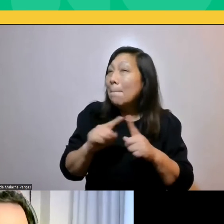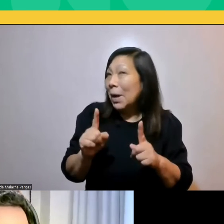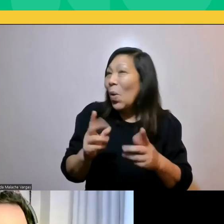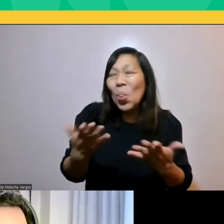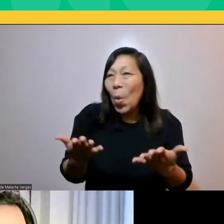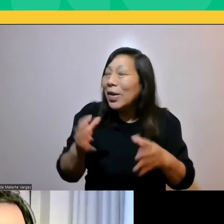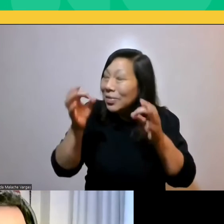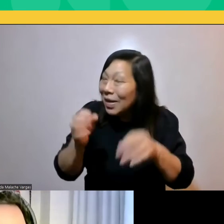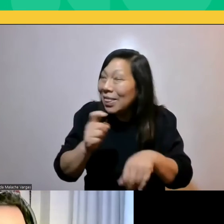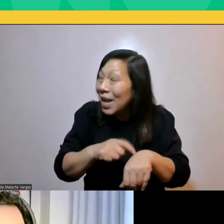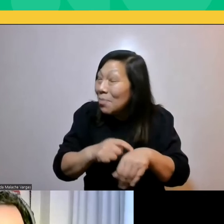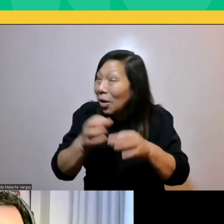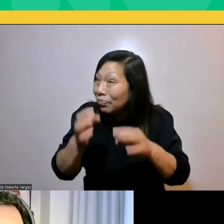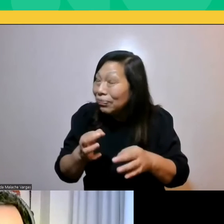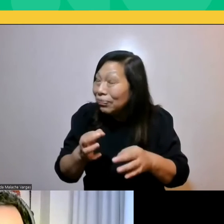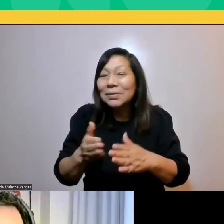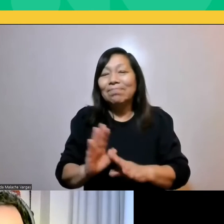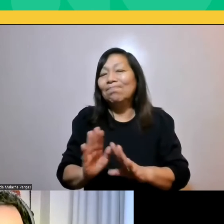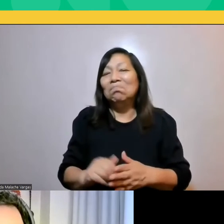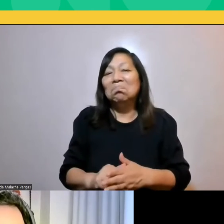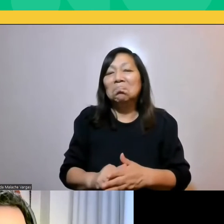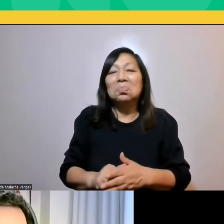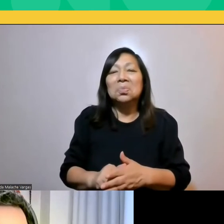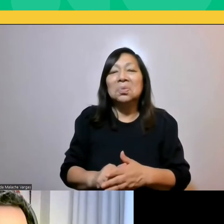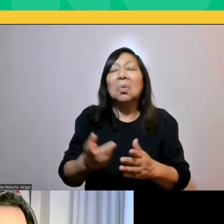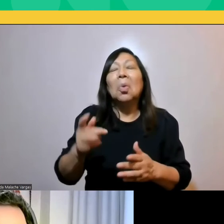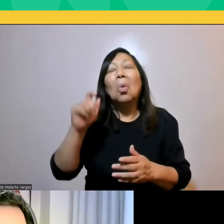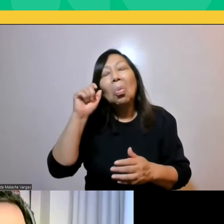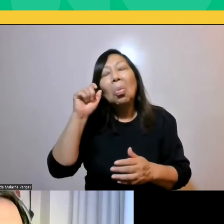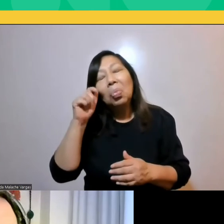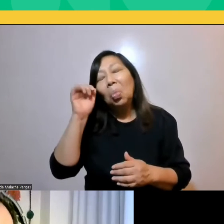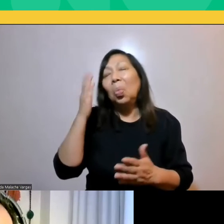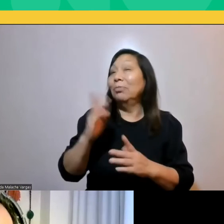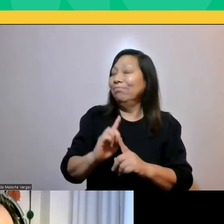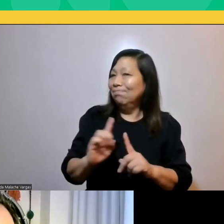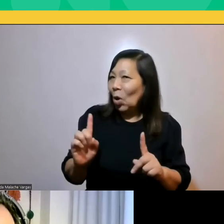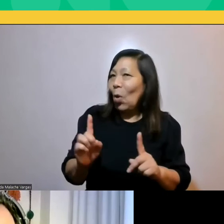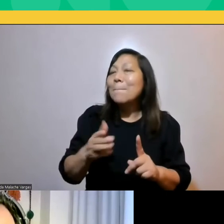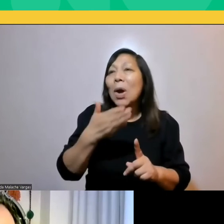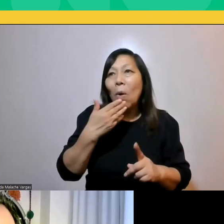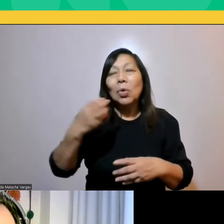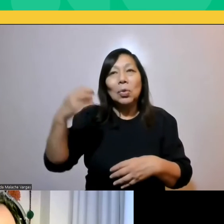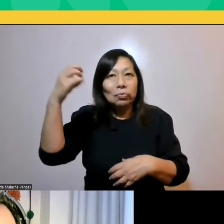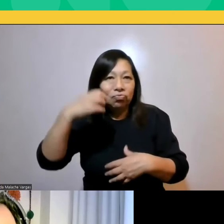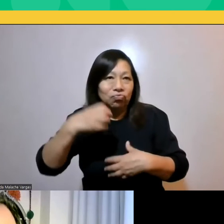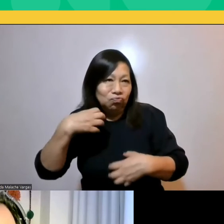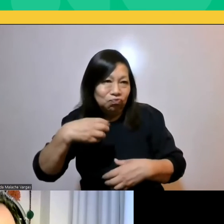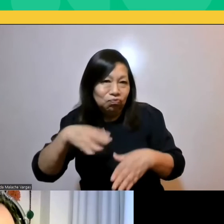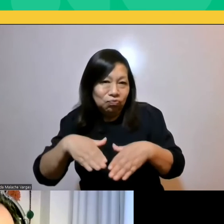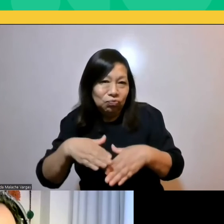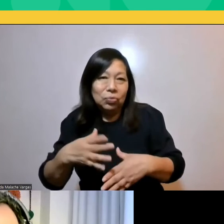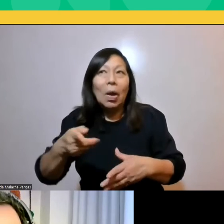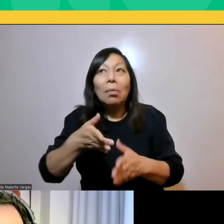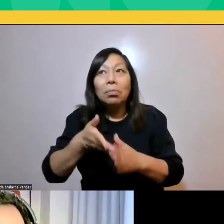un tiempo exacto, ¿no? Lo ideal es, Ujú. por ejemplo, que pues no te quedes dormida eh, y que te des un